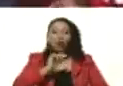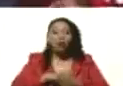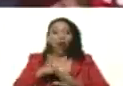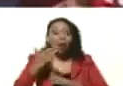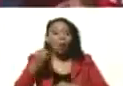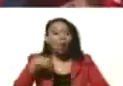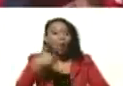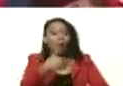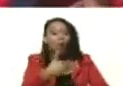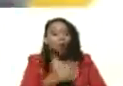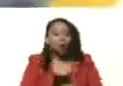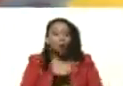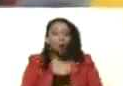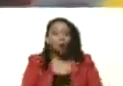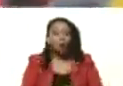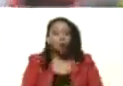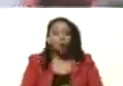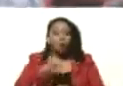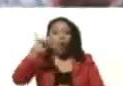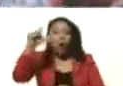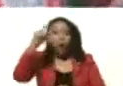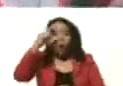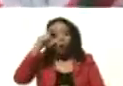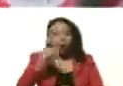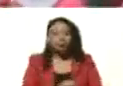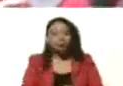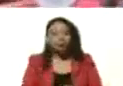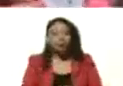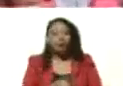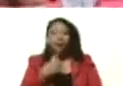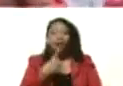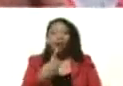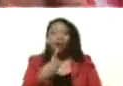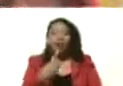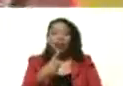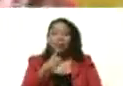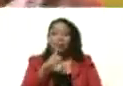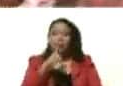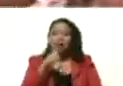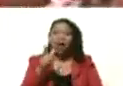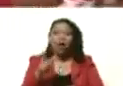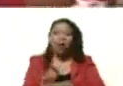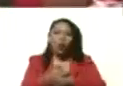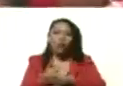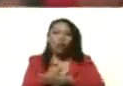cuando Jorge Arriaza dice que malo el gobernador,